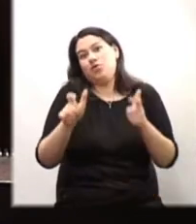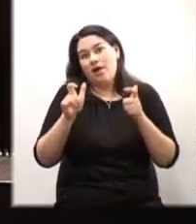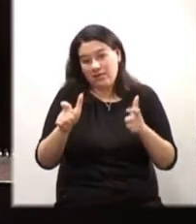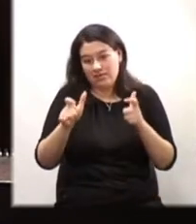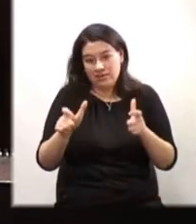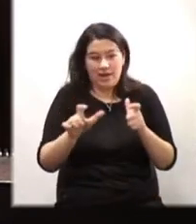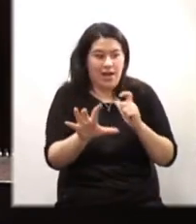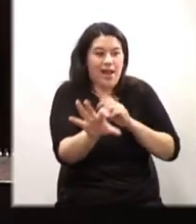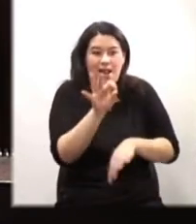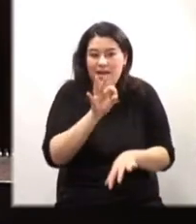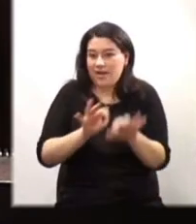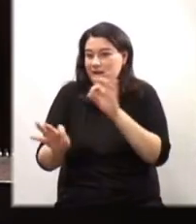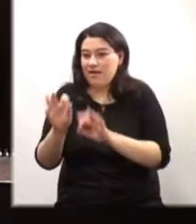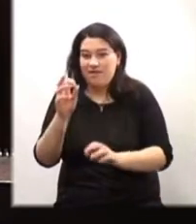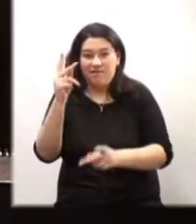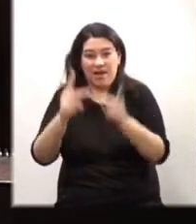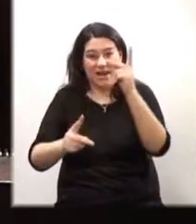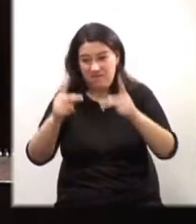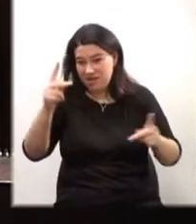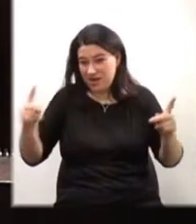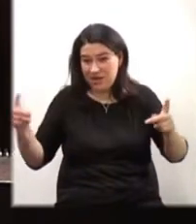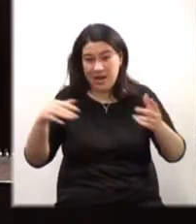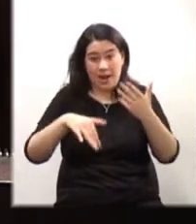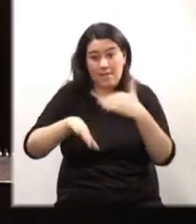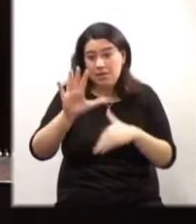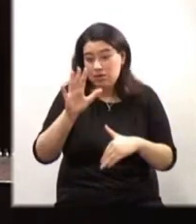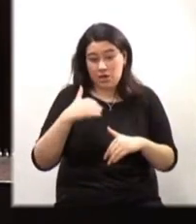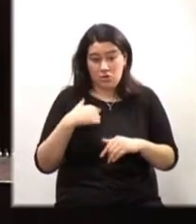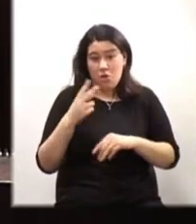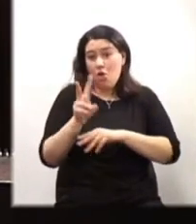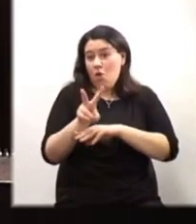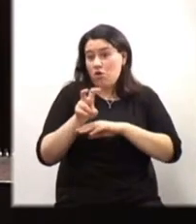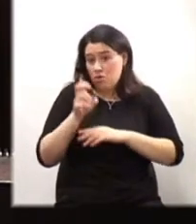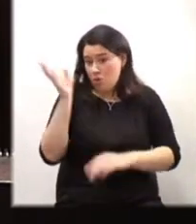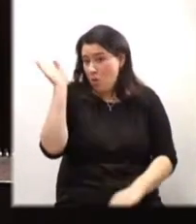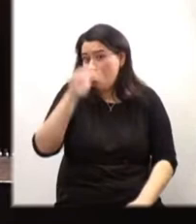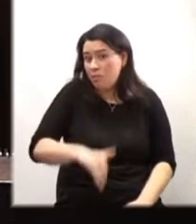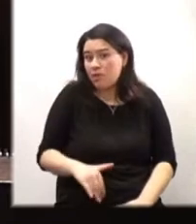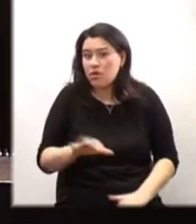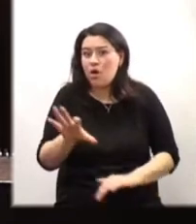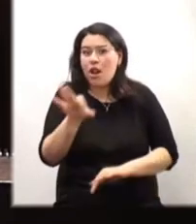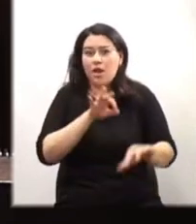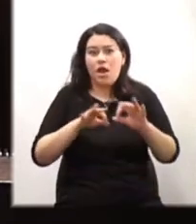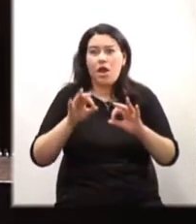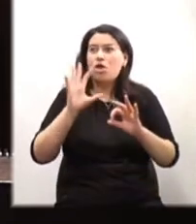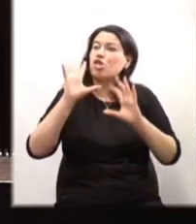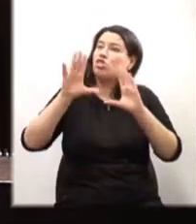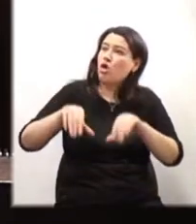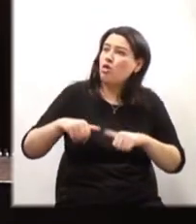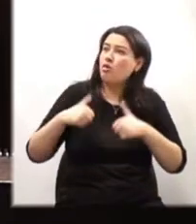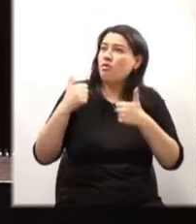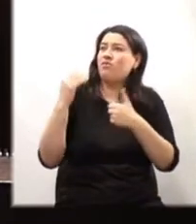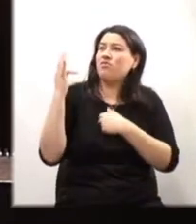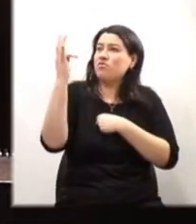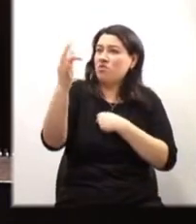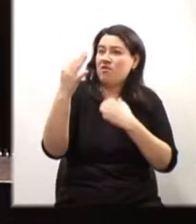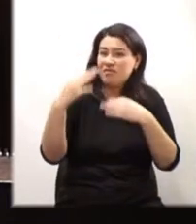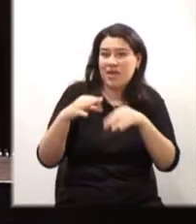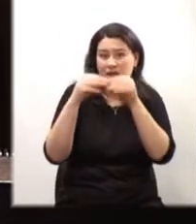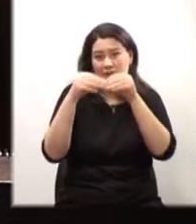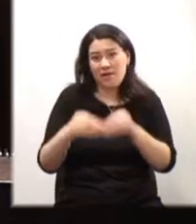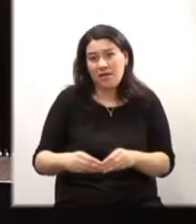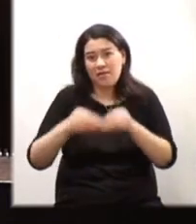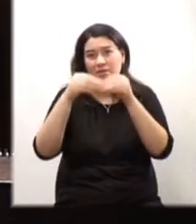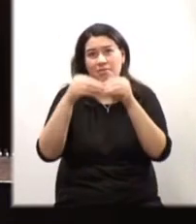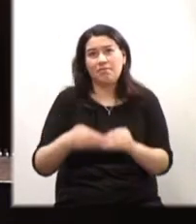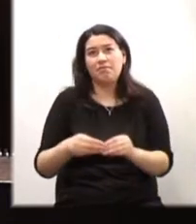un conjunto de variables, muchas de las cuales uno no controla, en todas le salga bien la cuenta para